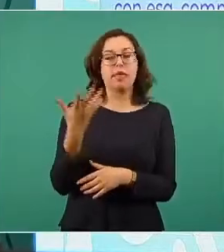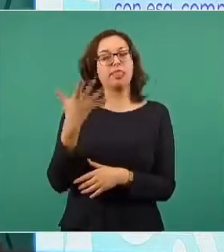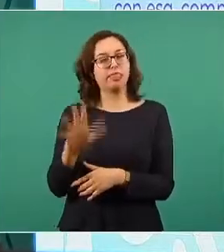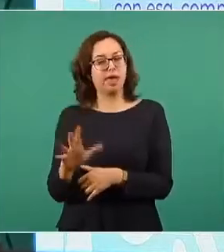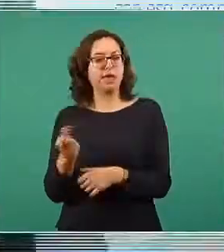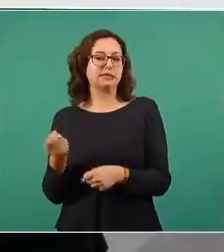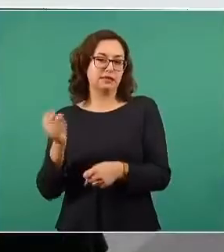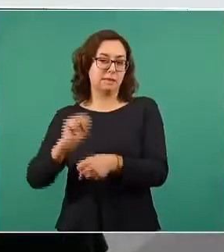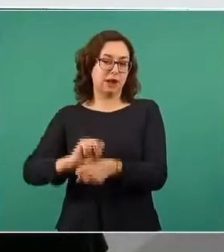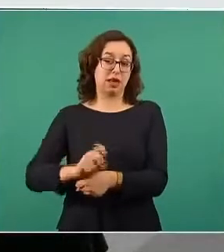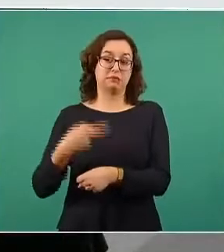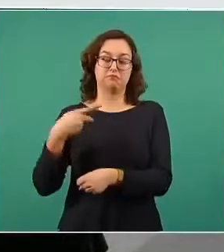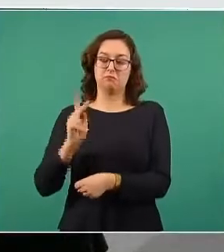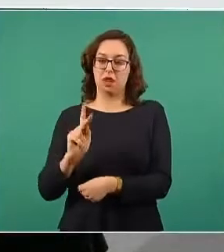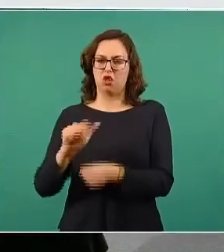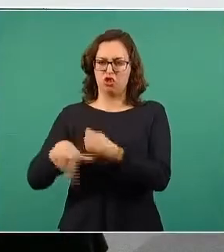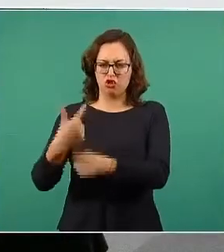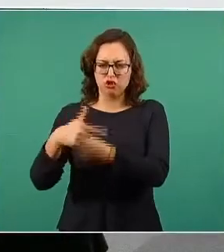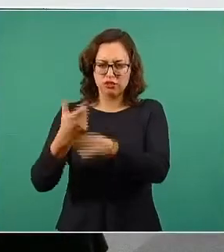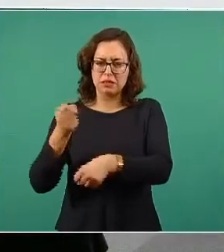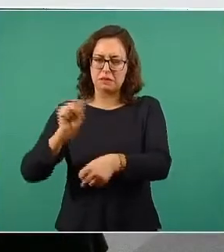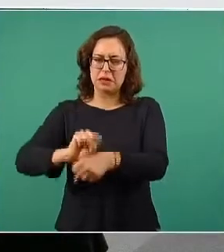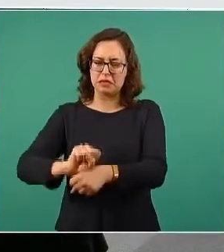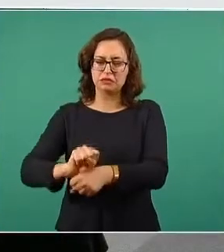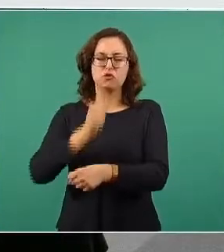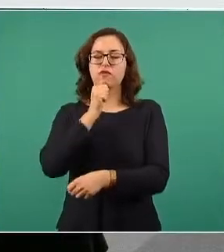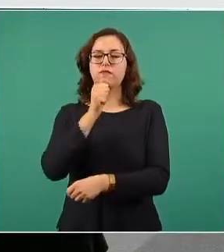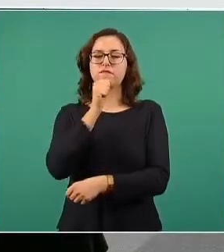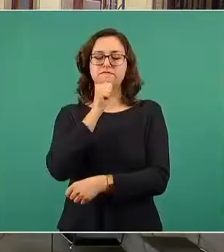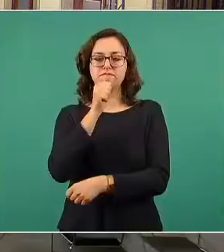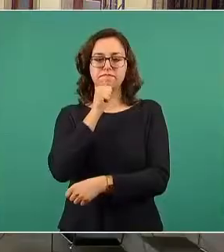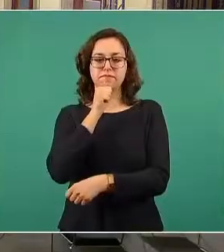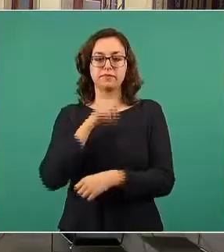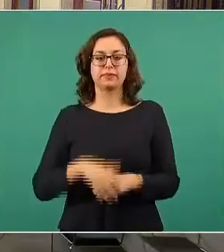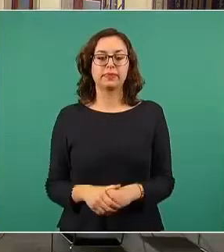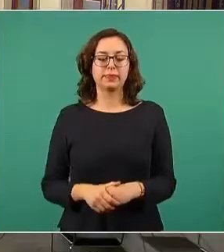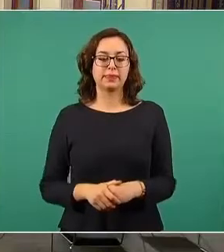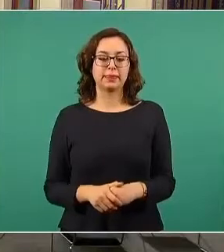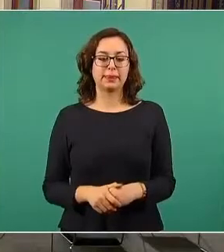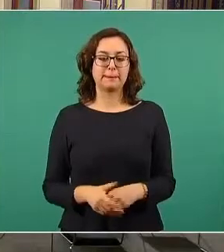lejos todavía de las 12 semanas. La siguiente, por favor.